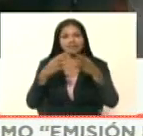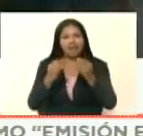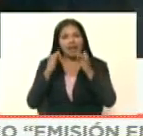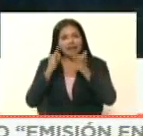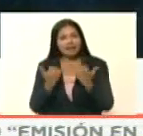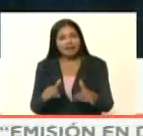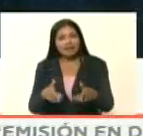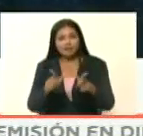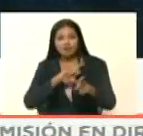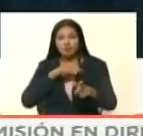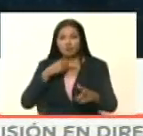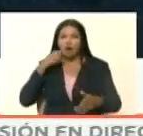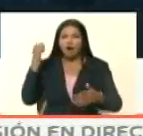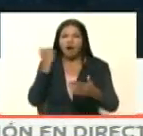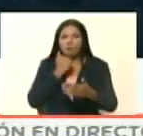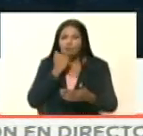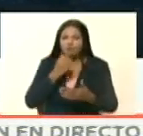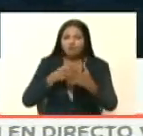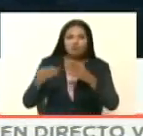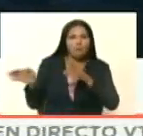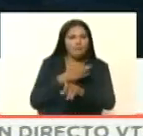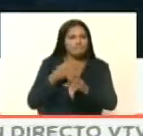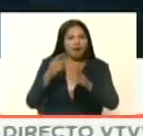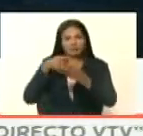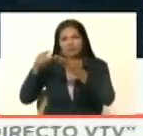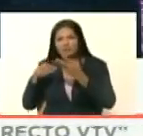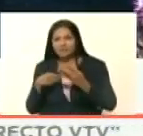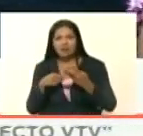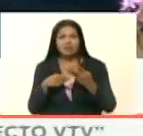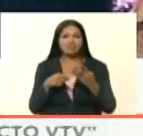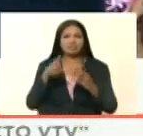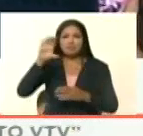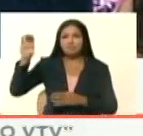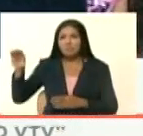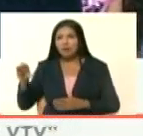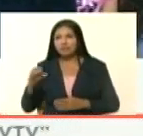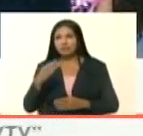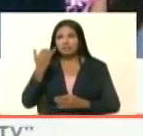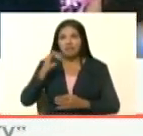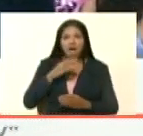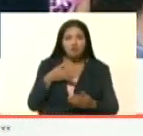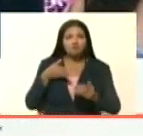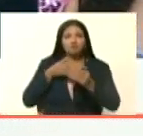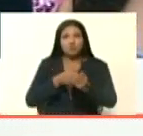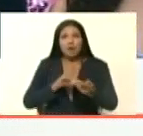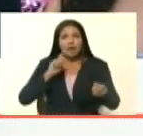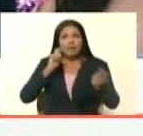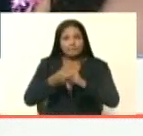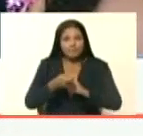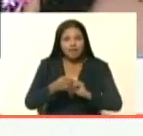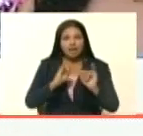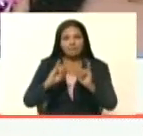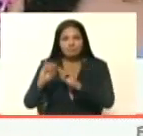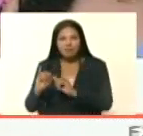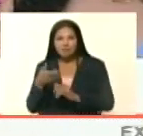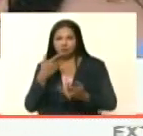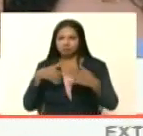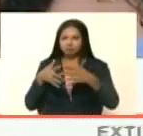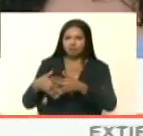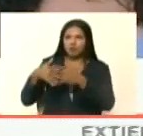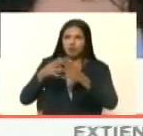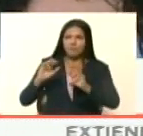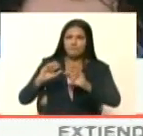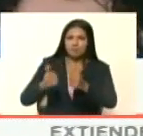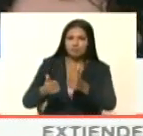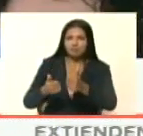imperio y los abusos que este comete contra otros, y decir que si hay un régimen que hay que cambiar, ese régimen debe